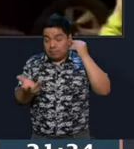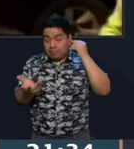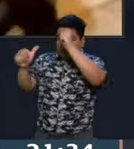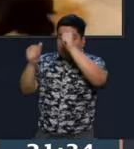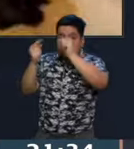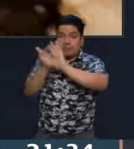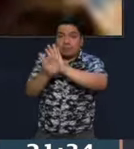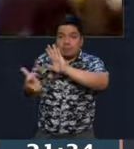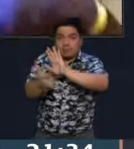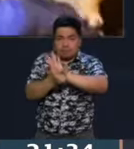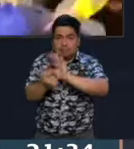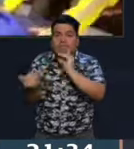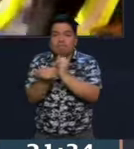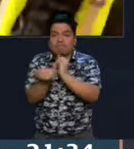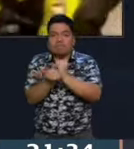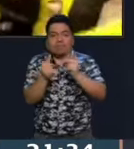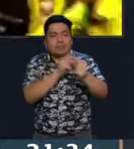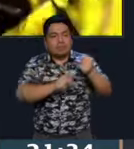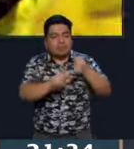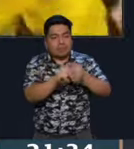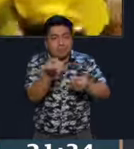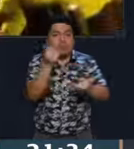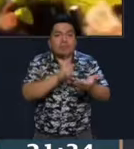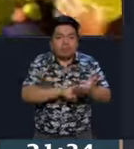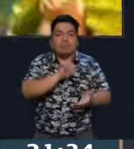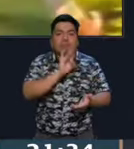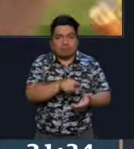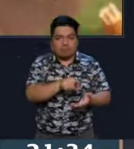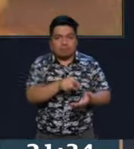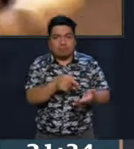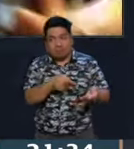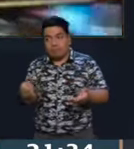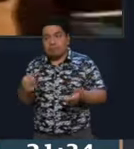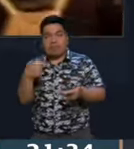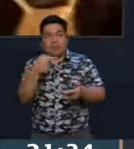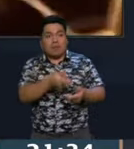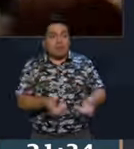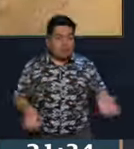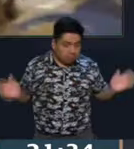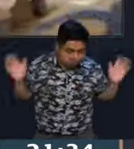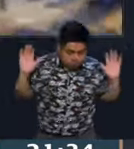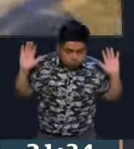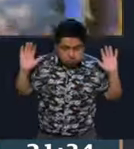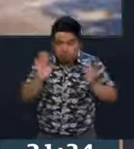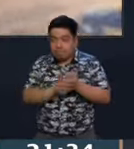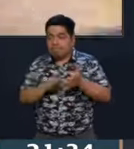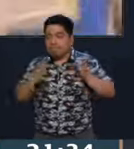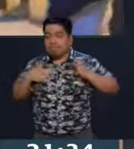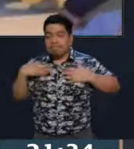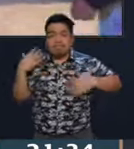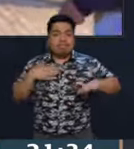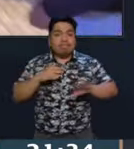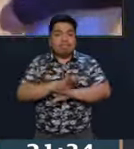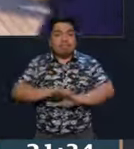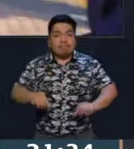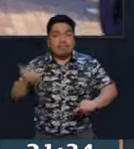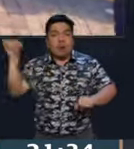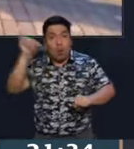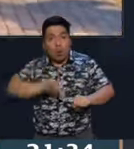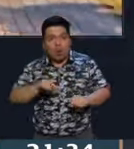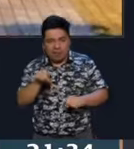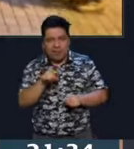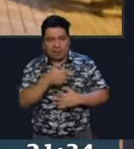mismo nivel que tu constitución. ¿Por qué? Porque los tratados internacionales se convierten en ley también al